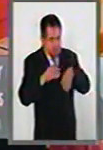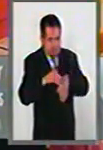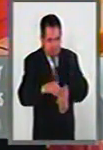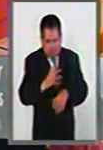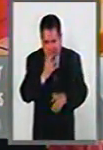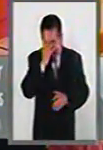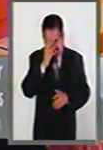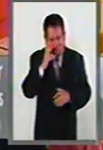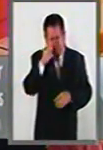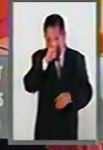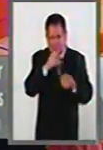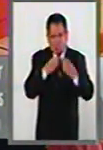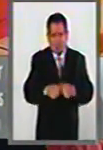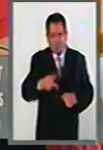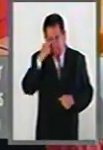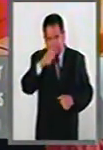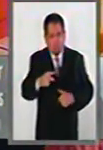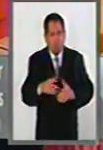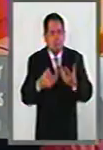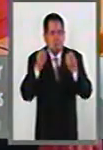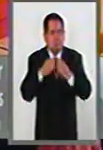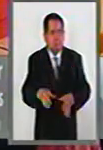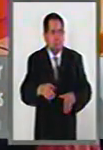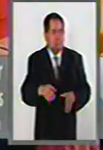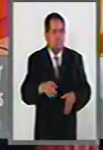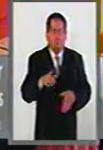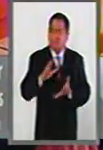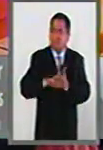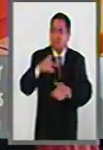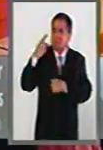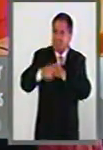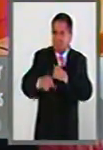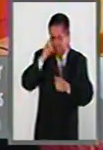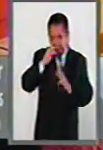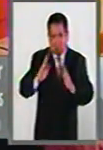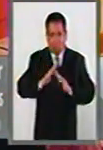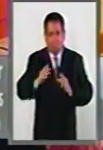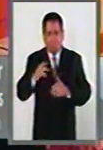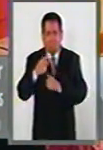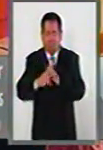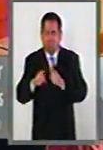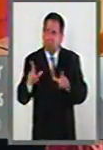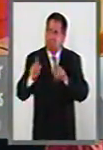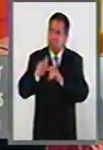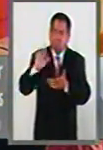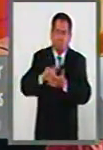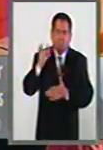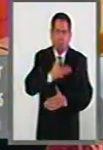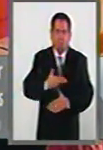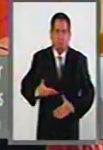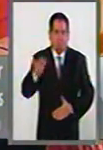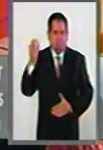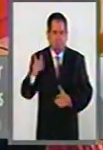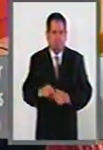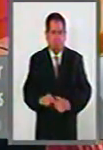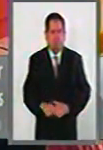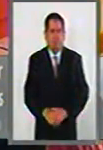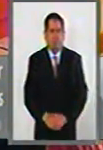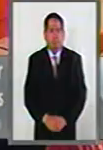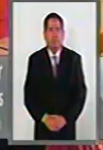los mexicanos, en contra del Estado de Derecho y creando un grave riesgo para este país? Muchas gracias, señor presidente.